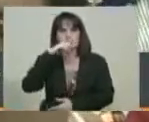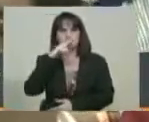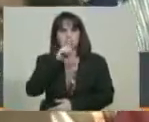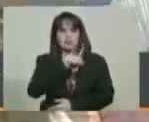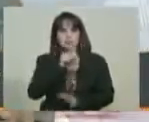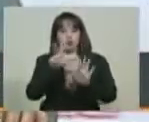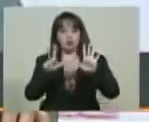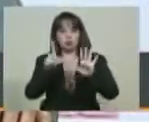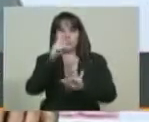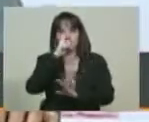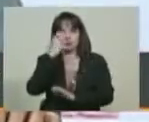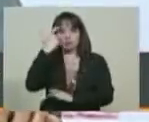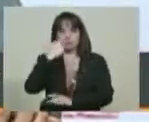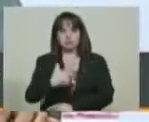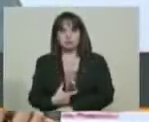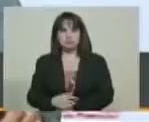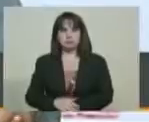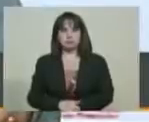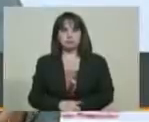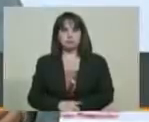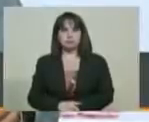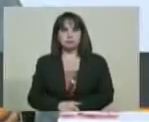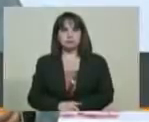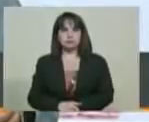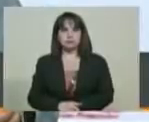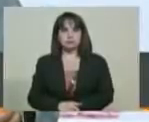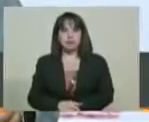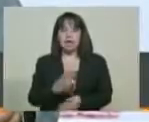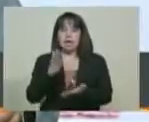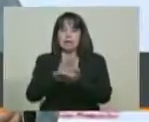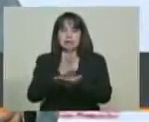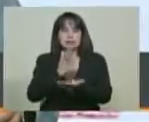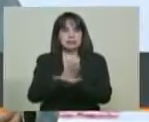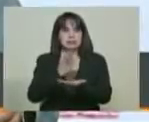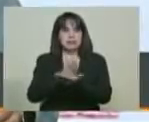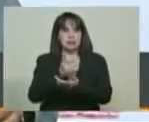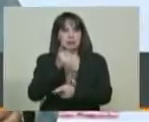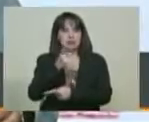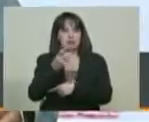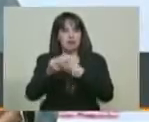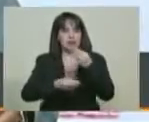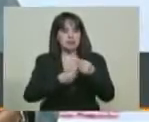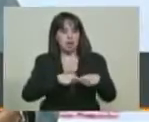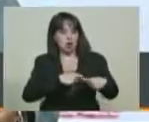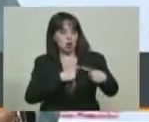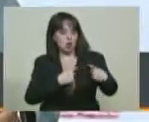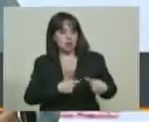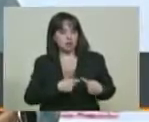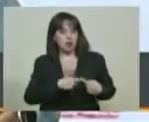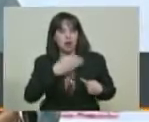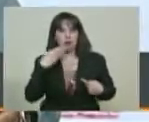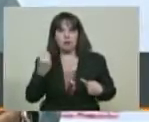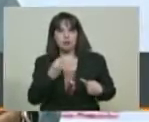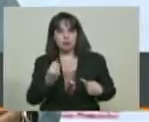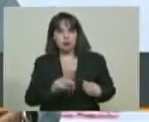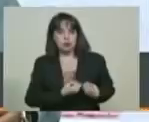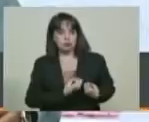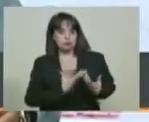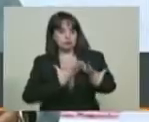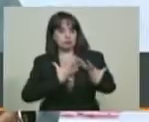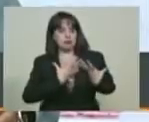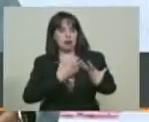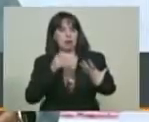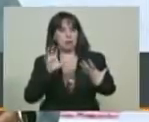18 años. Hay que seguir sembrando la patria en el corazón de la juventud.